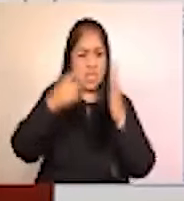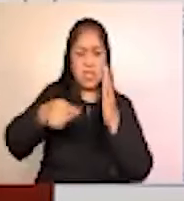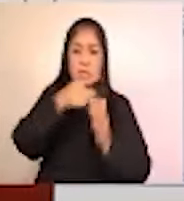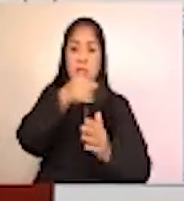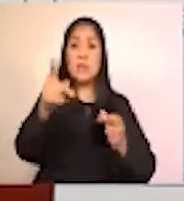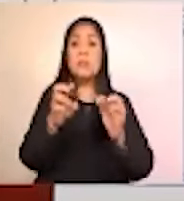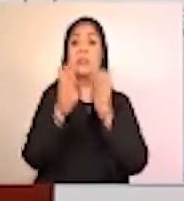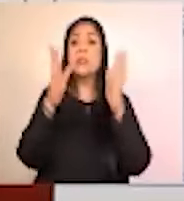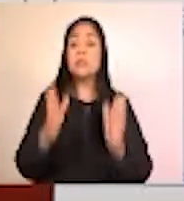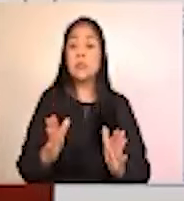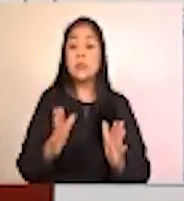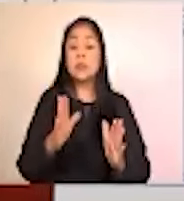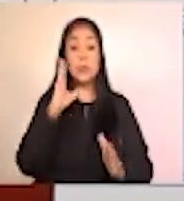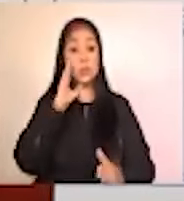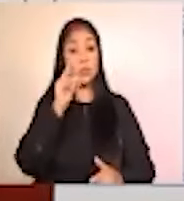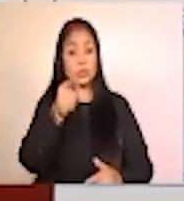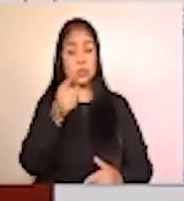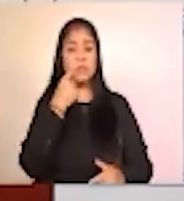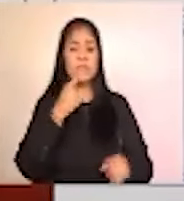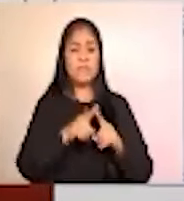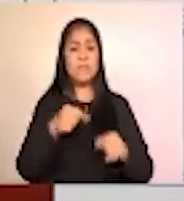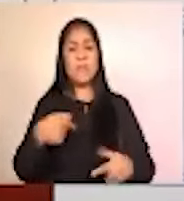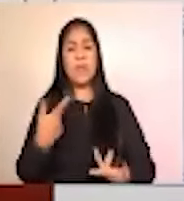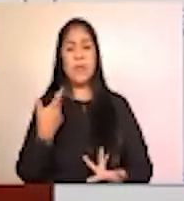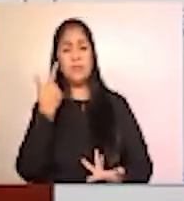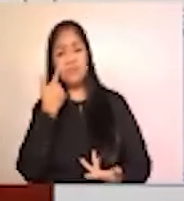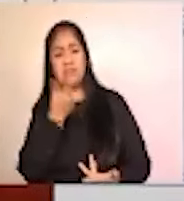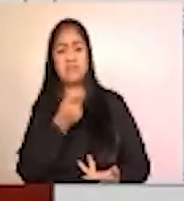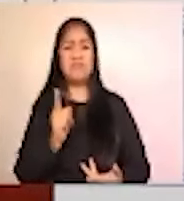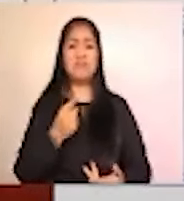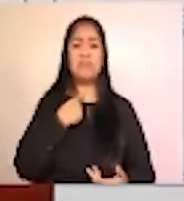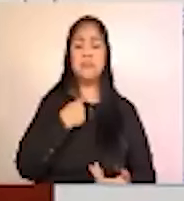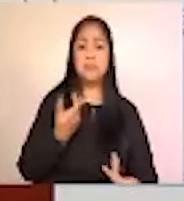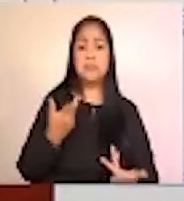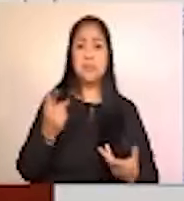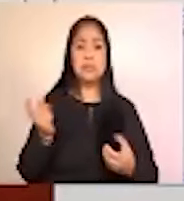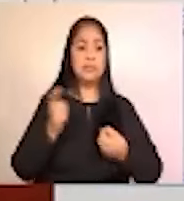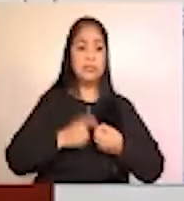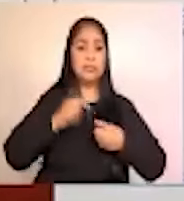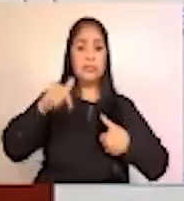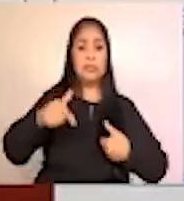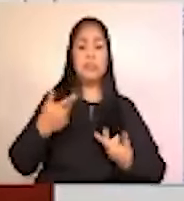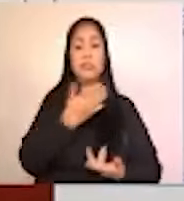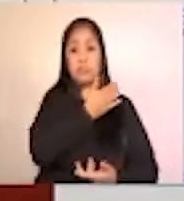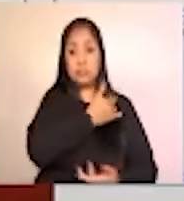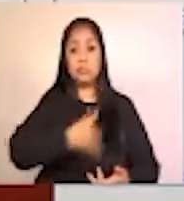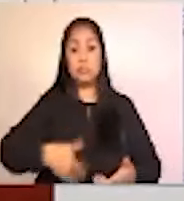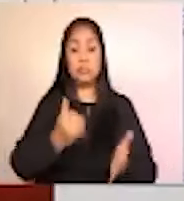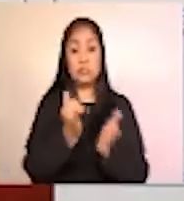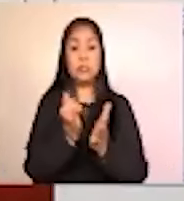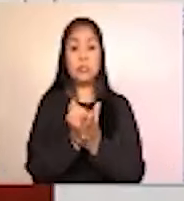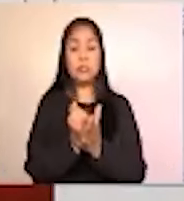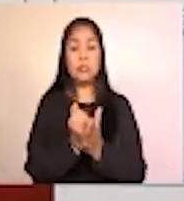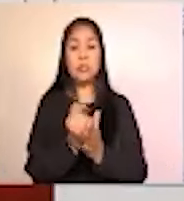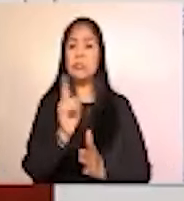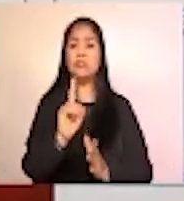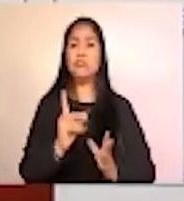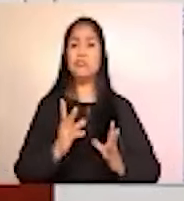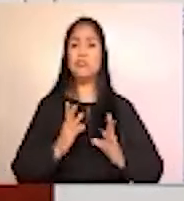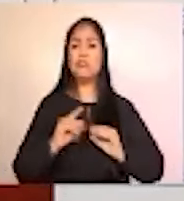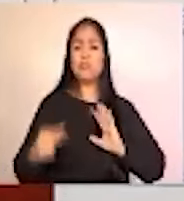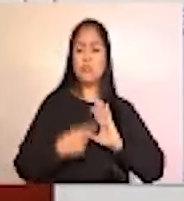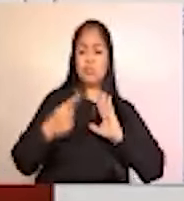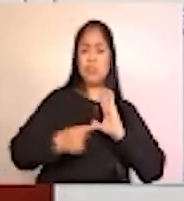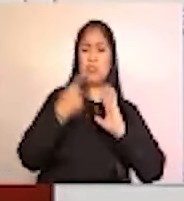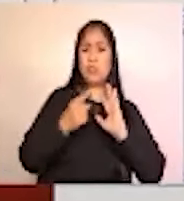por el simple hecho de ser incómodos al actuar de esta institución. Rechazamos las intimidaciones contra